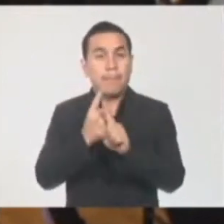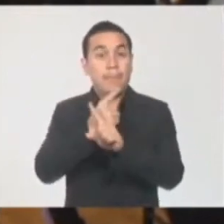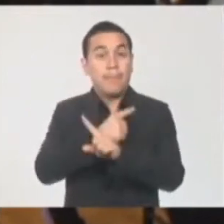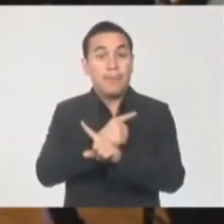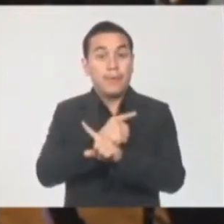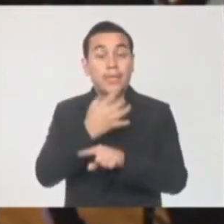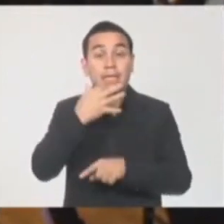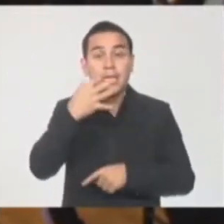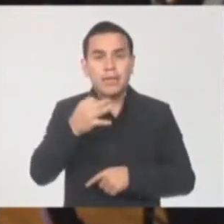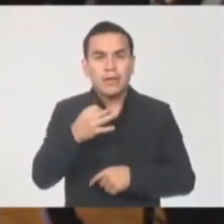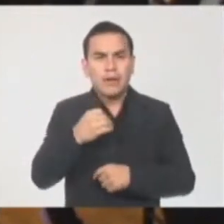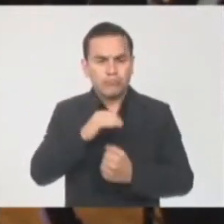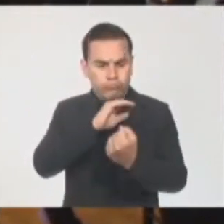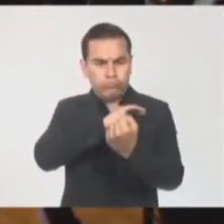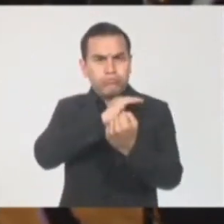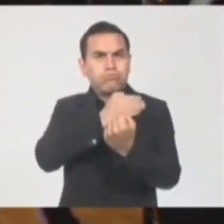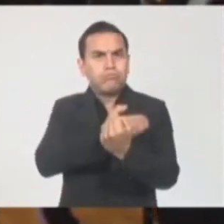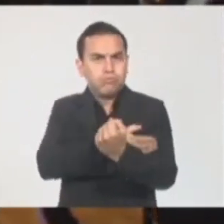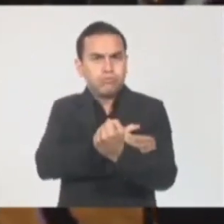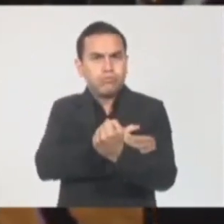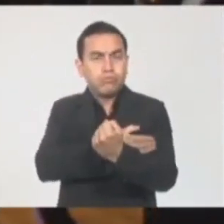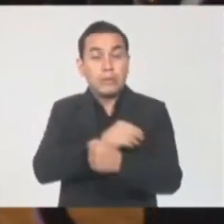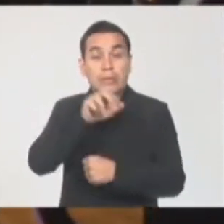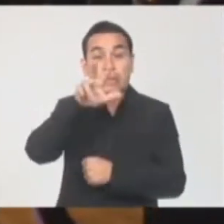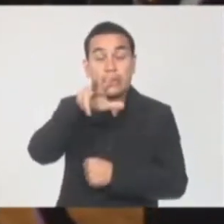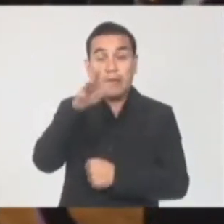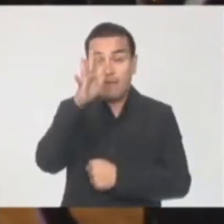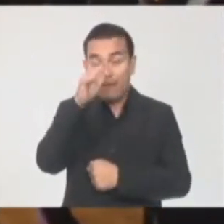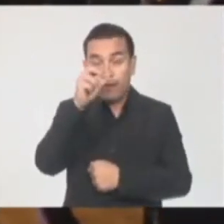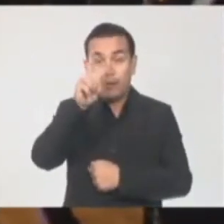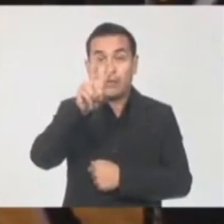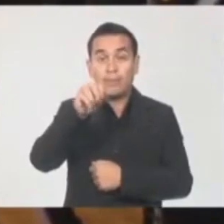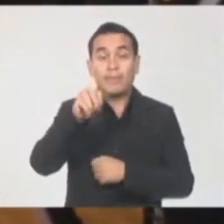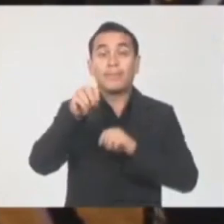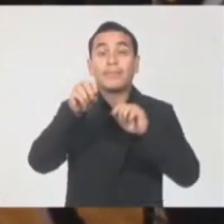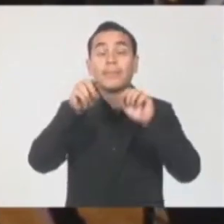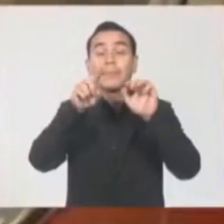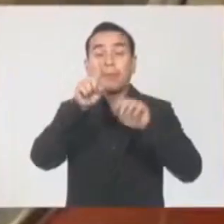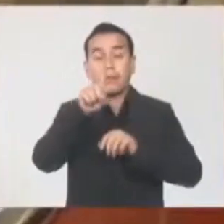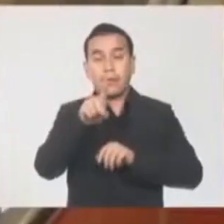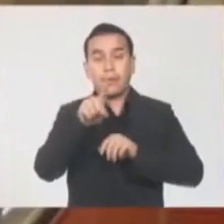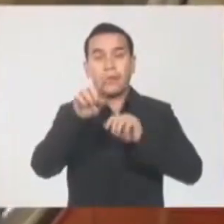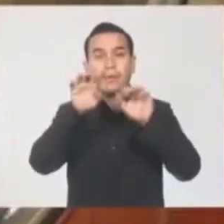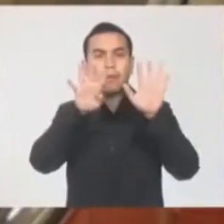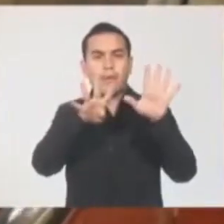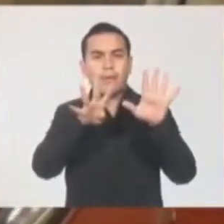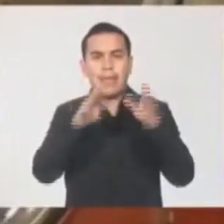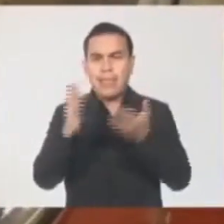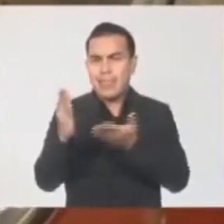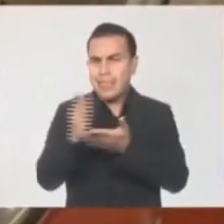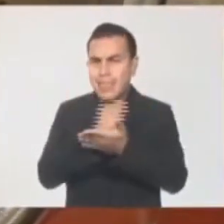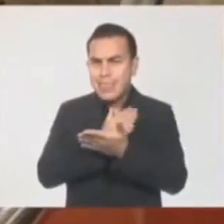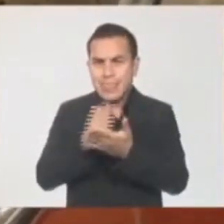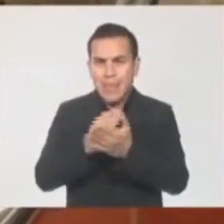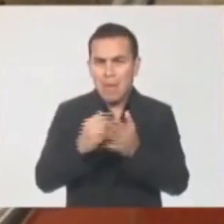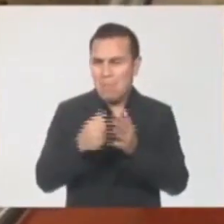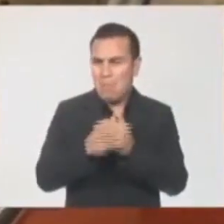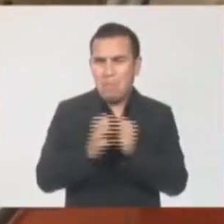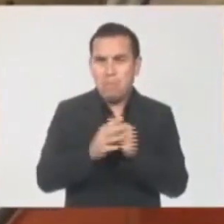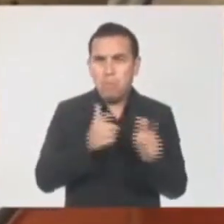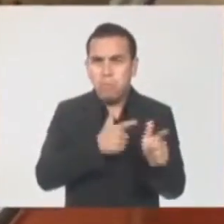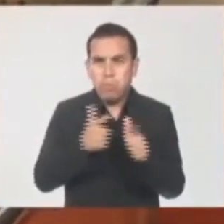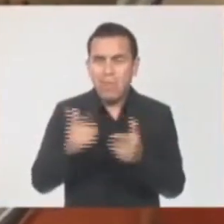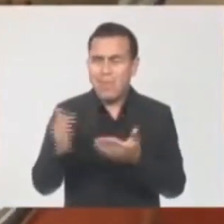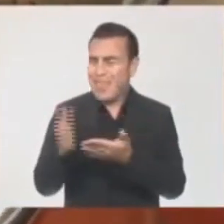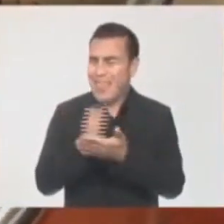Y con valentía ganaron esa batalla el 3 de febrero del 2019. Sin disparar una tan sola bala, sin